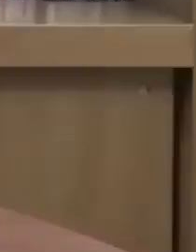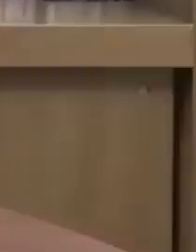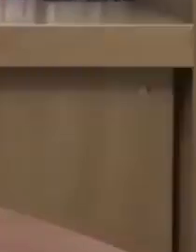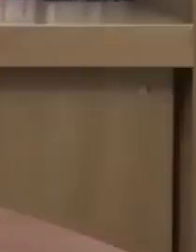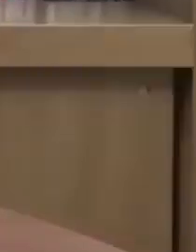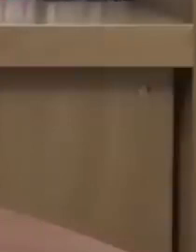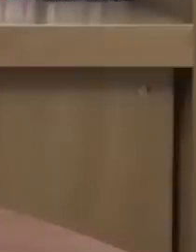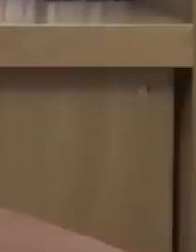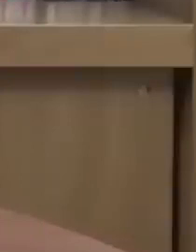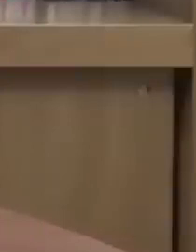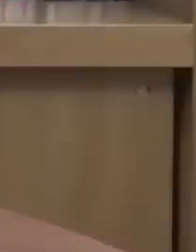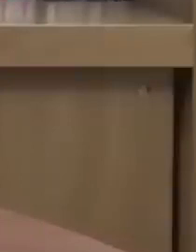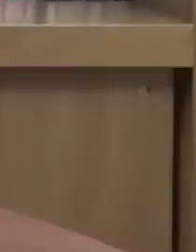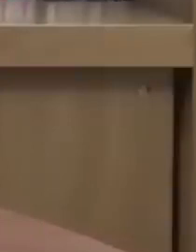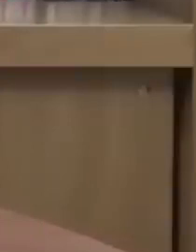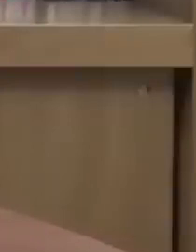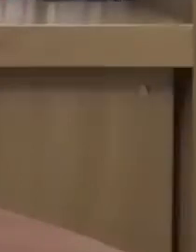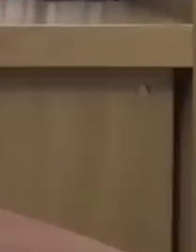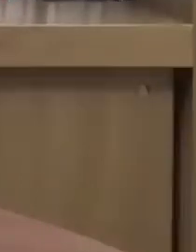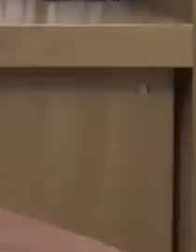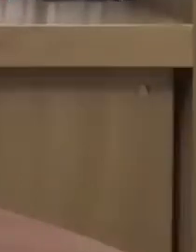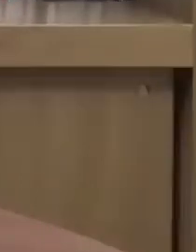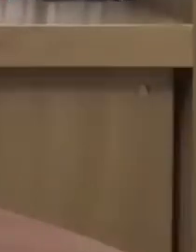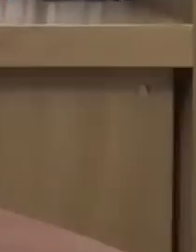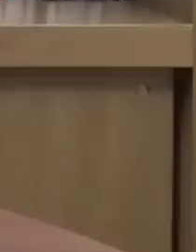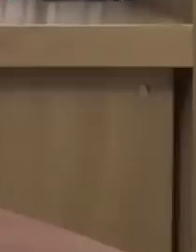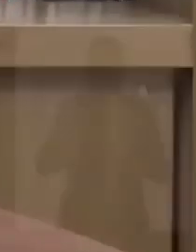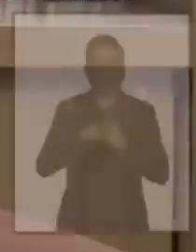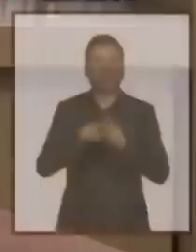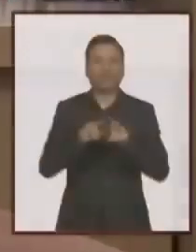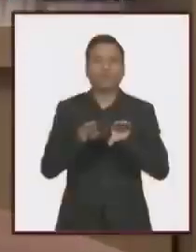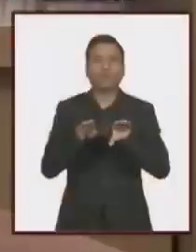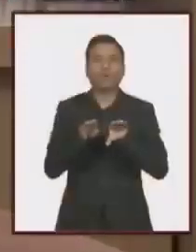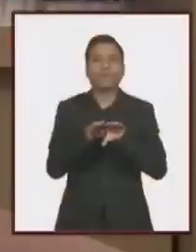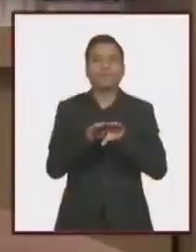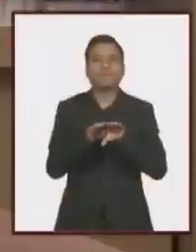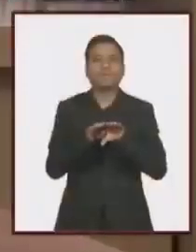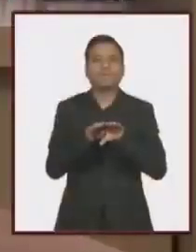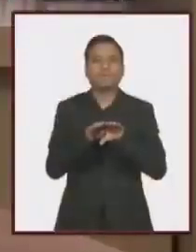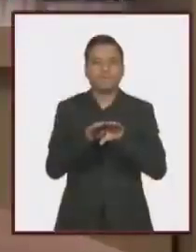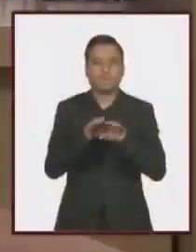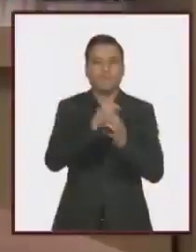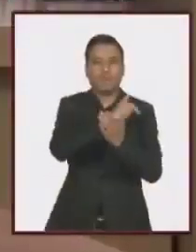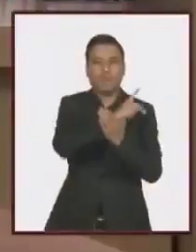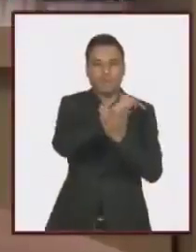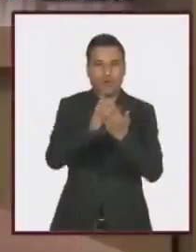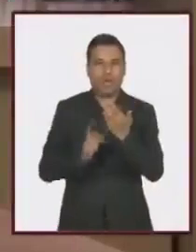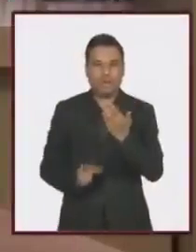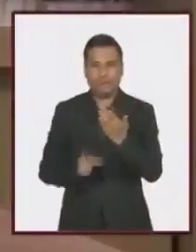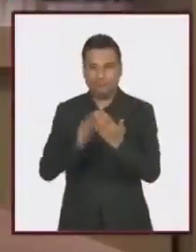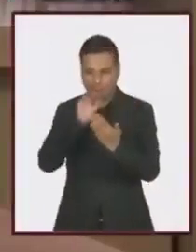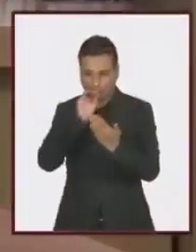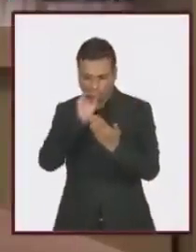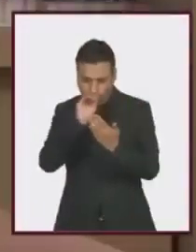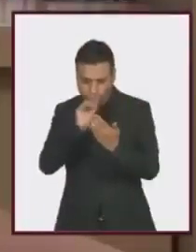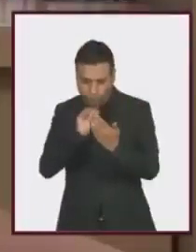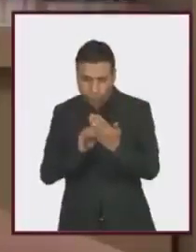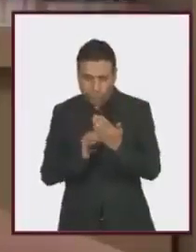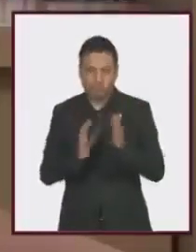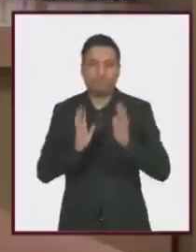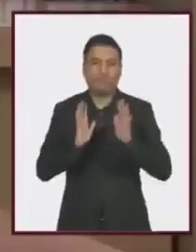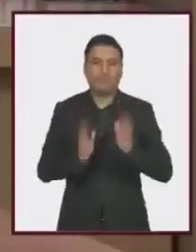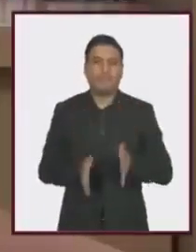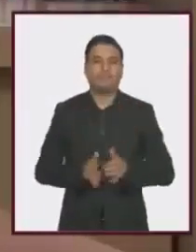de apropiación y articulación contextualizada de los contenidos nacionales. Esto